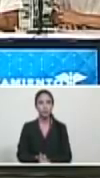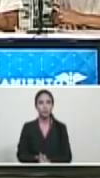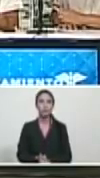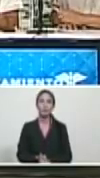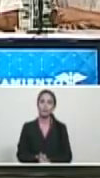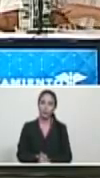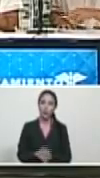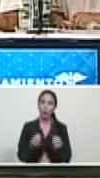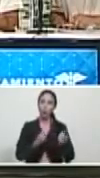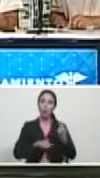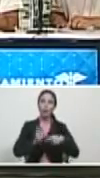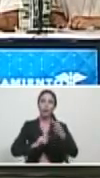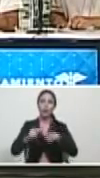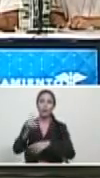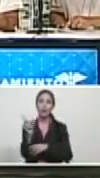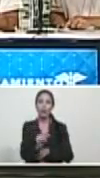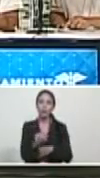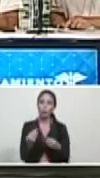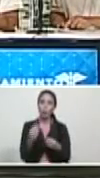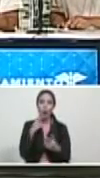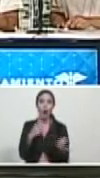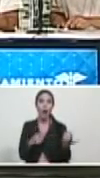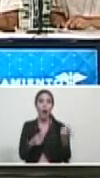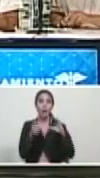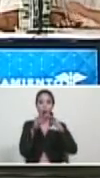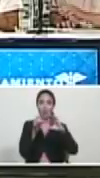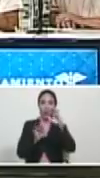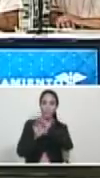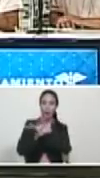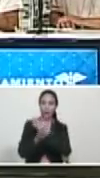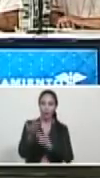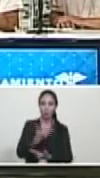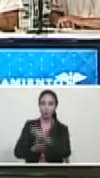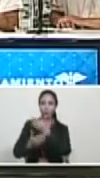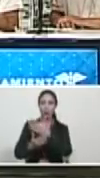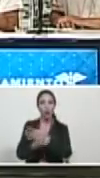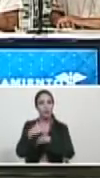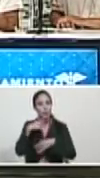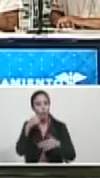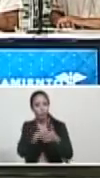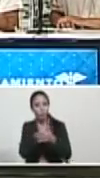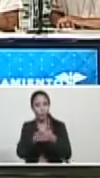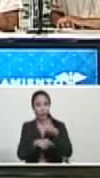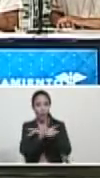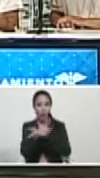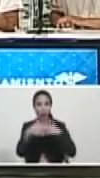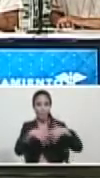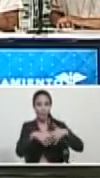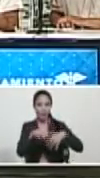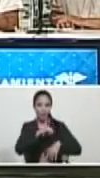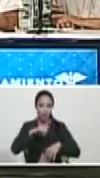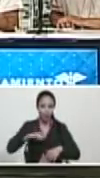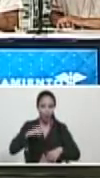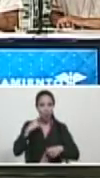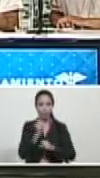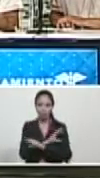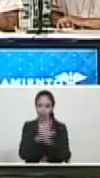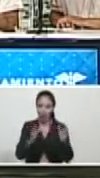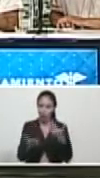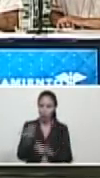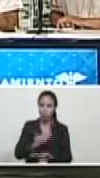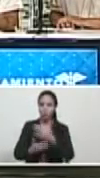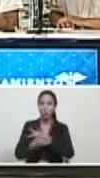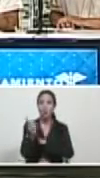Del carné de la patria. Vamos a trabajar para darle la posibilidad al empresario privado, a la empresa pública,